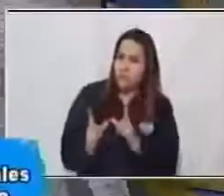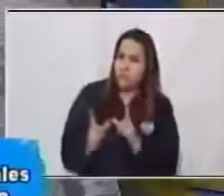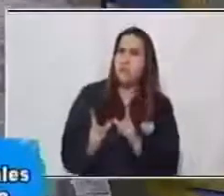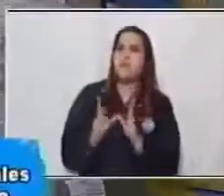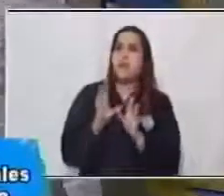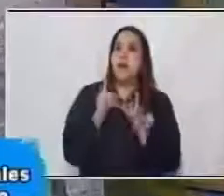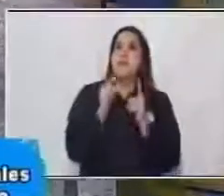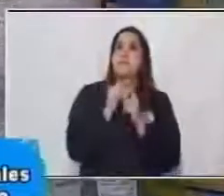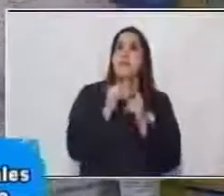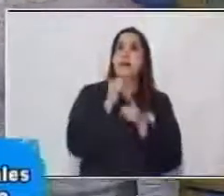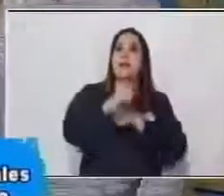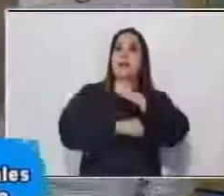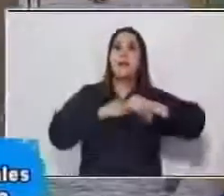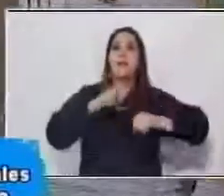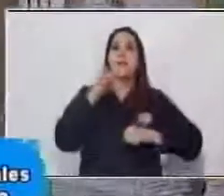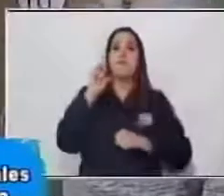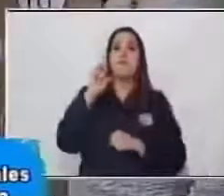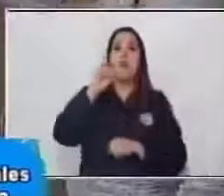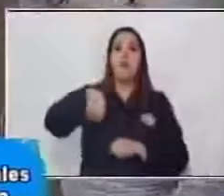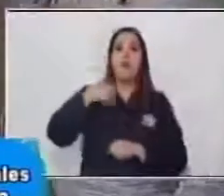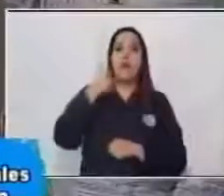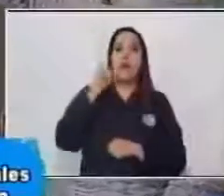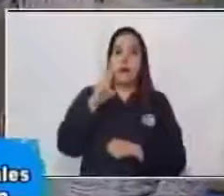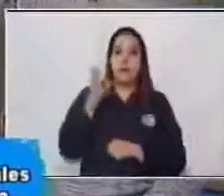la palabra forjar.